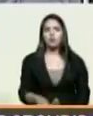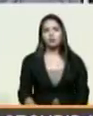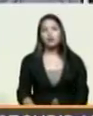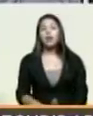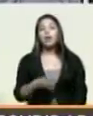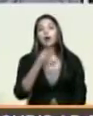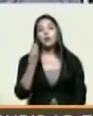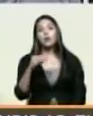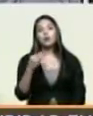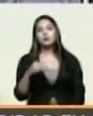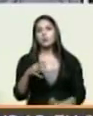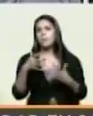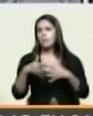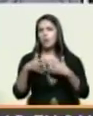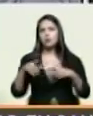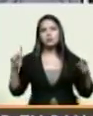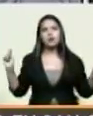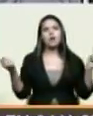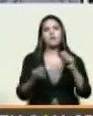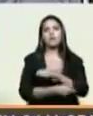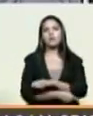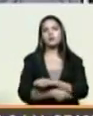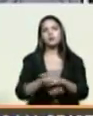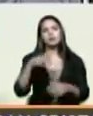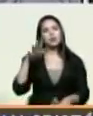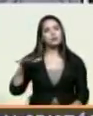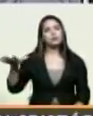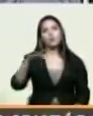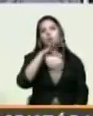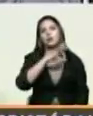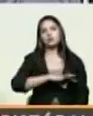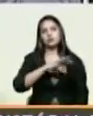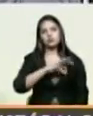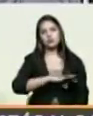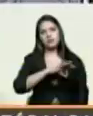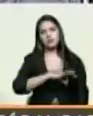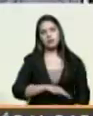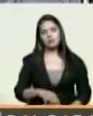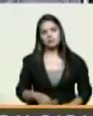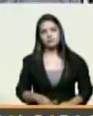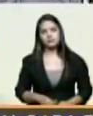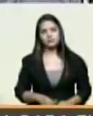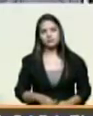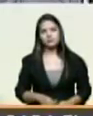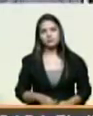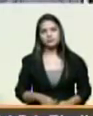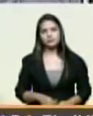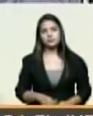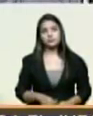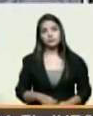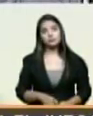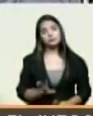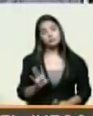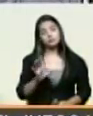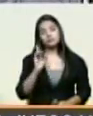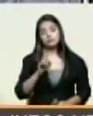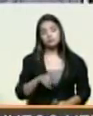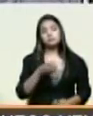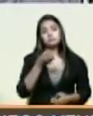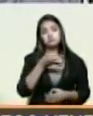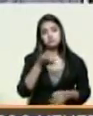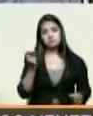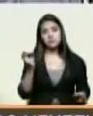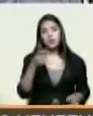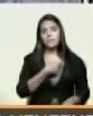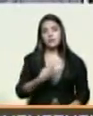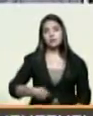La juventud es el motor transformador de la sociedad. Y por eso es muy pertinente y correcto